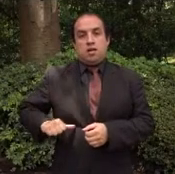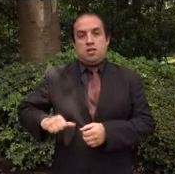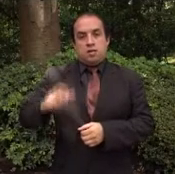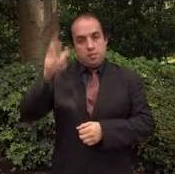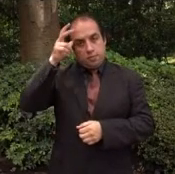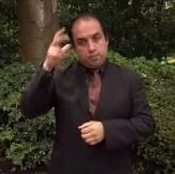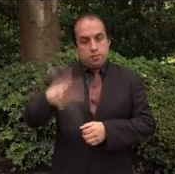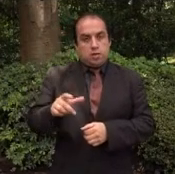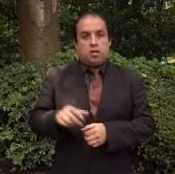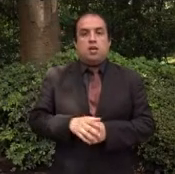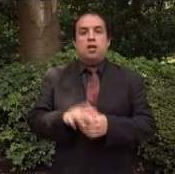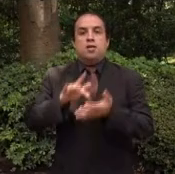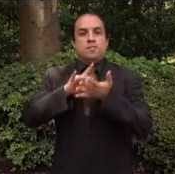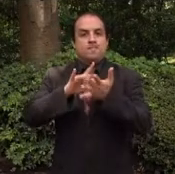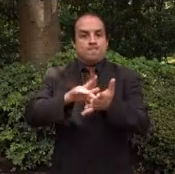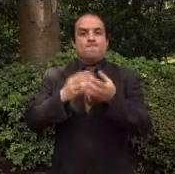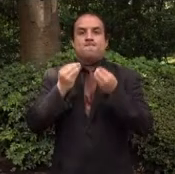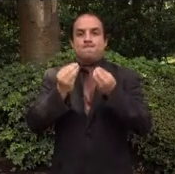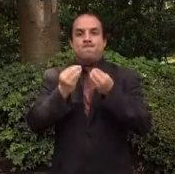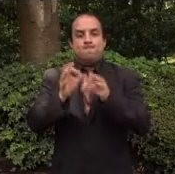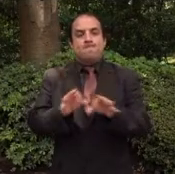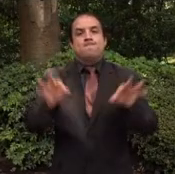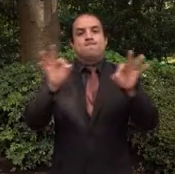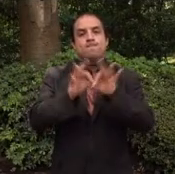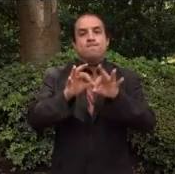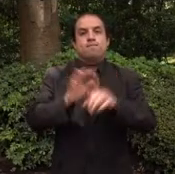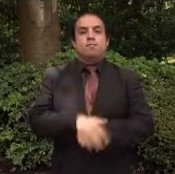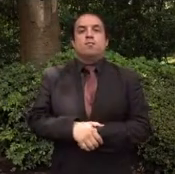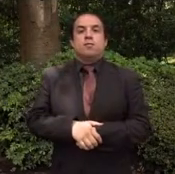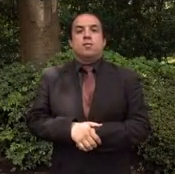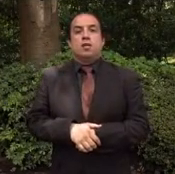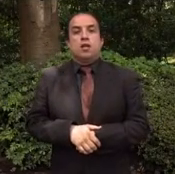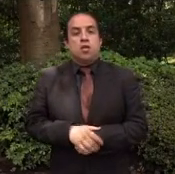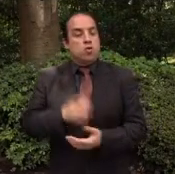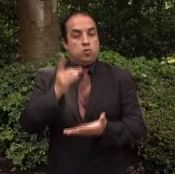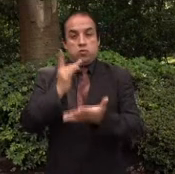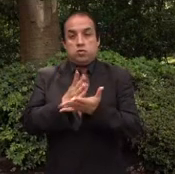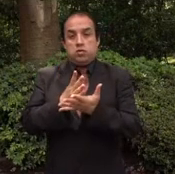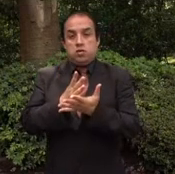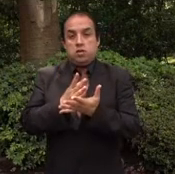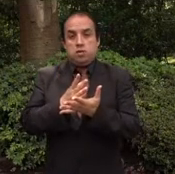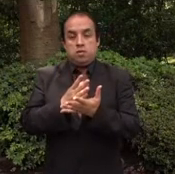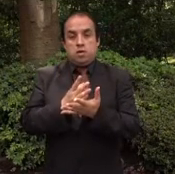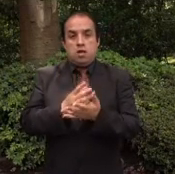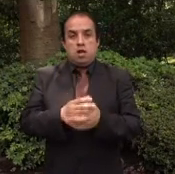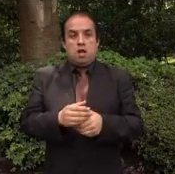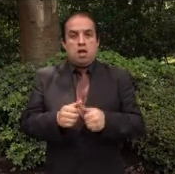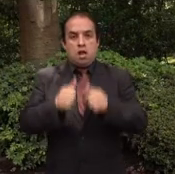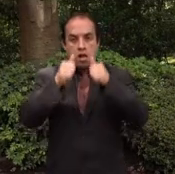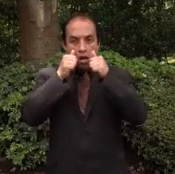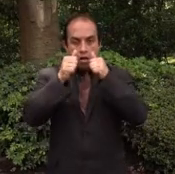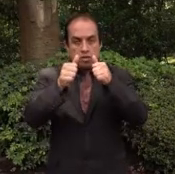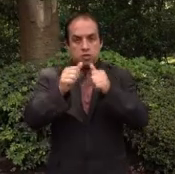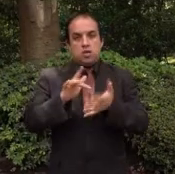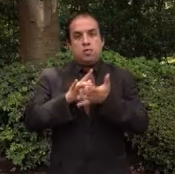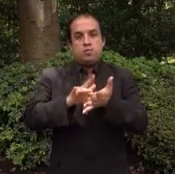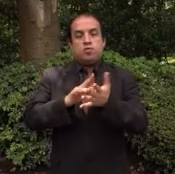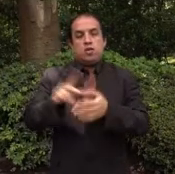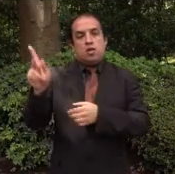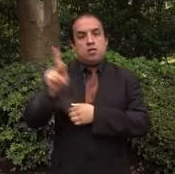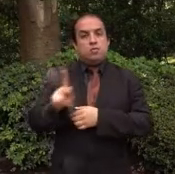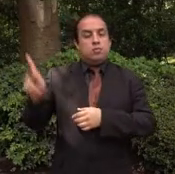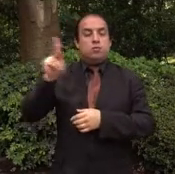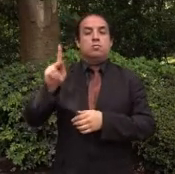también ha sido de gran apoyo, particularmente no solamente en la visión y la coordinación con la ciudadanía,